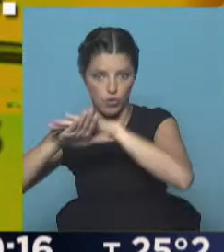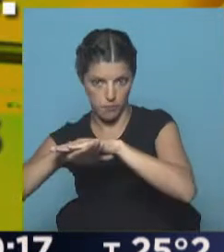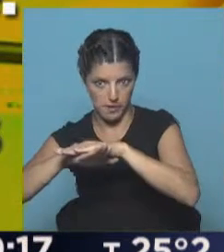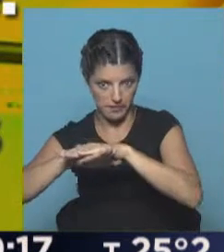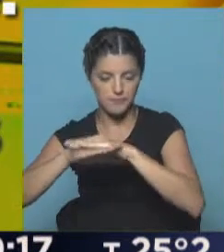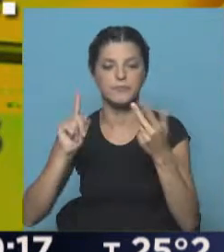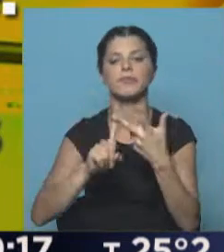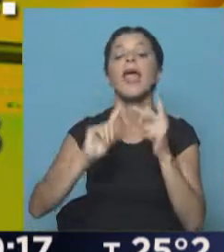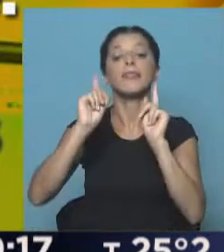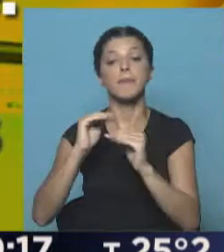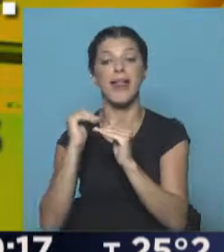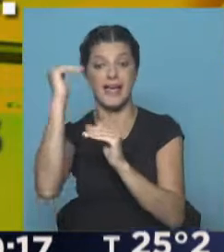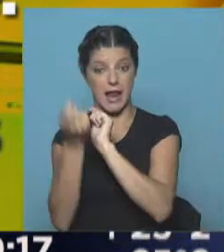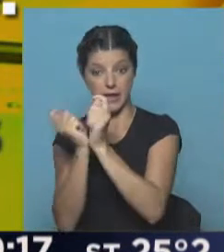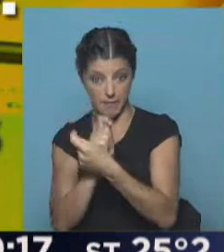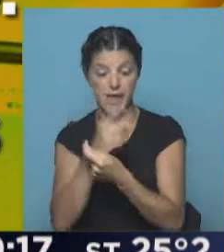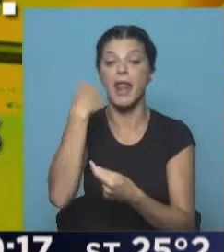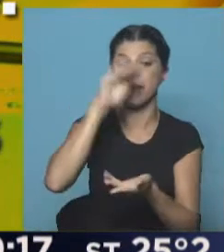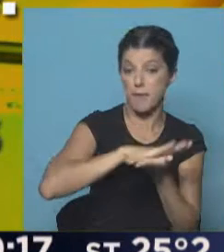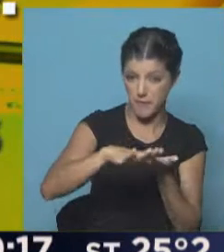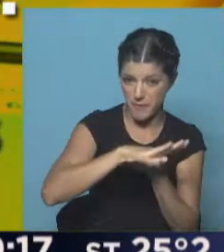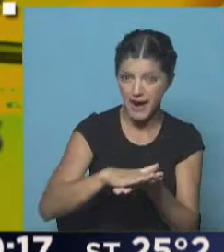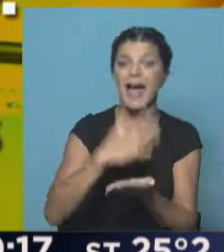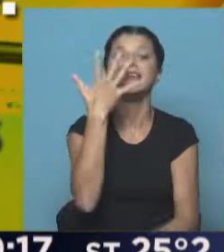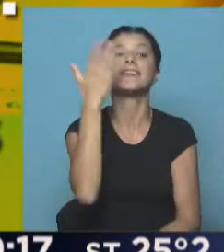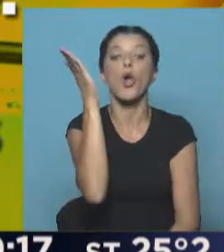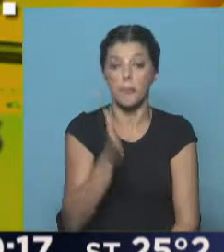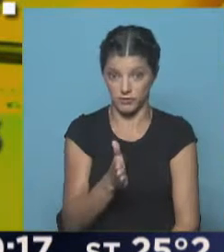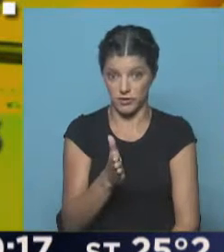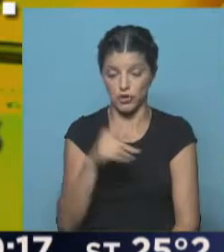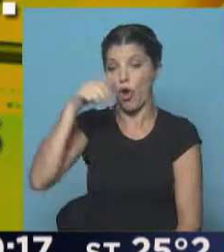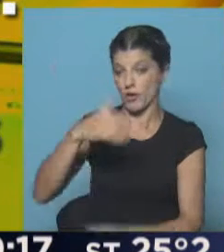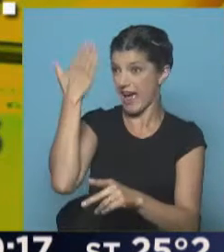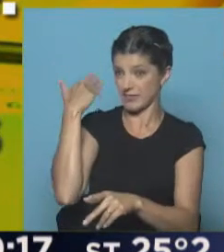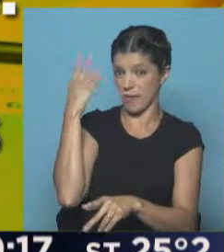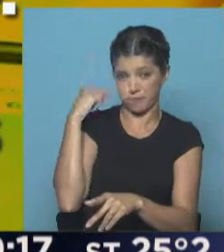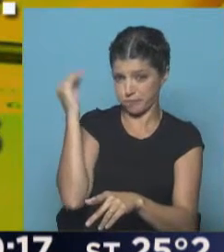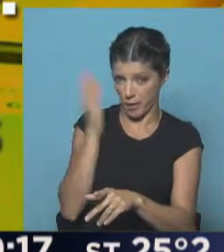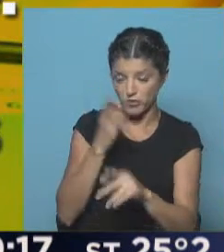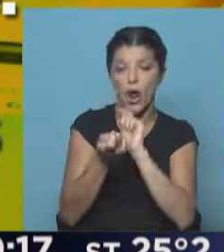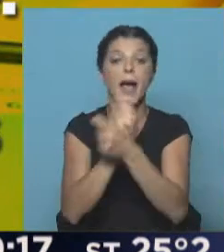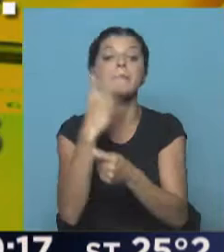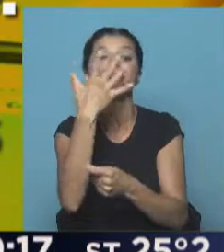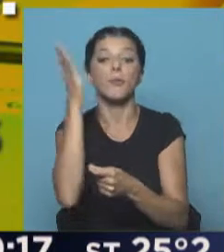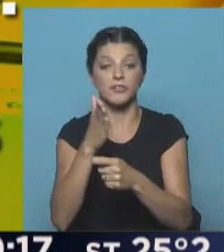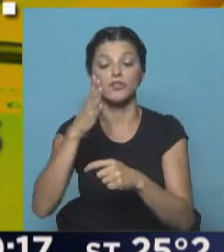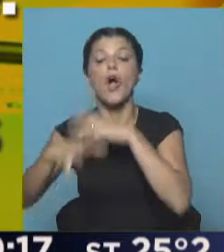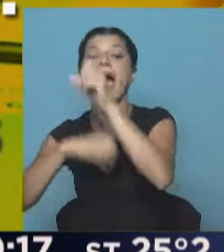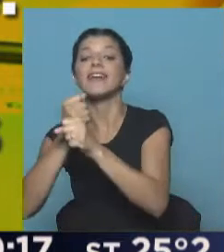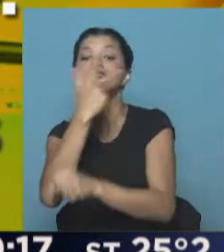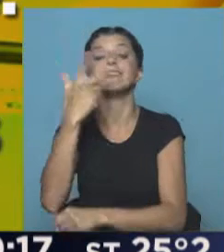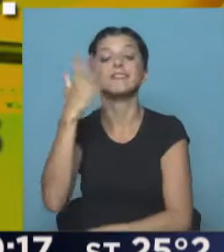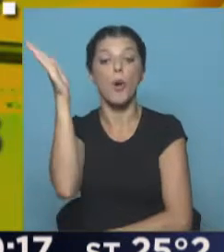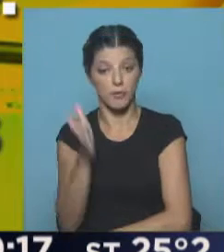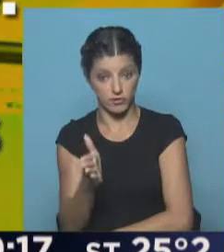actualizan las escalas, la alícuota más baja va a ser del 5%, hasta ahora era del 9%, y llega hasta el 35% para